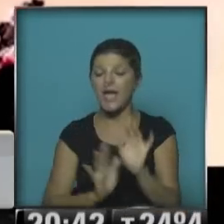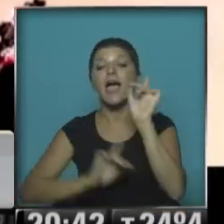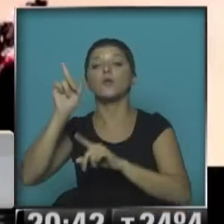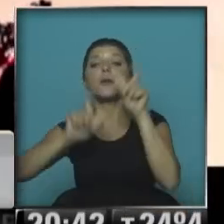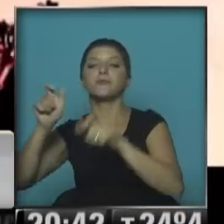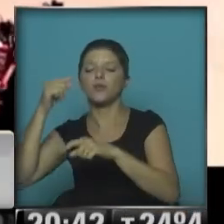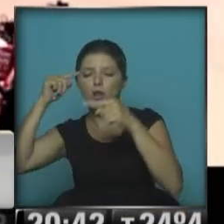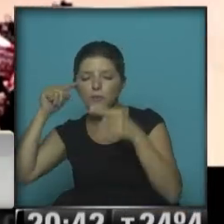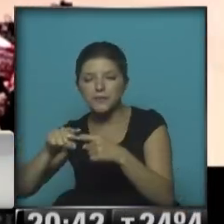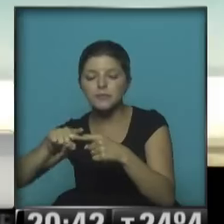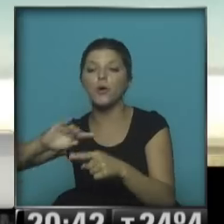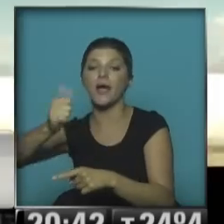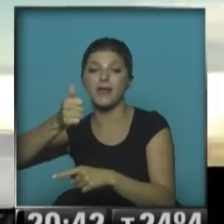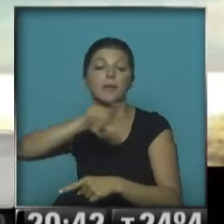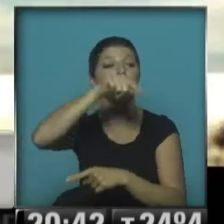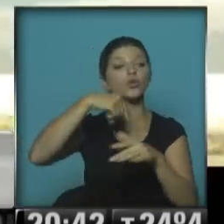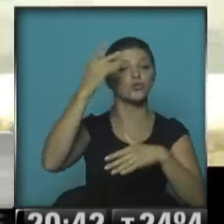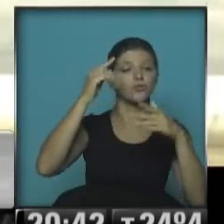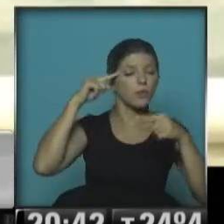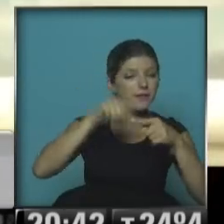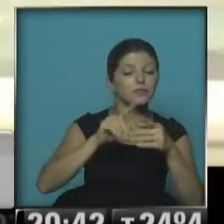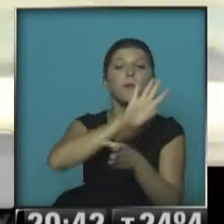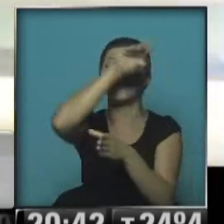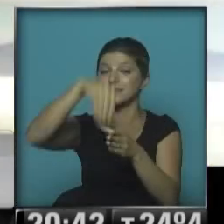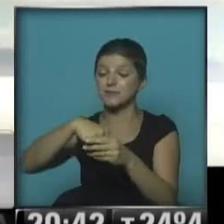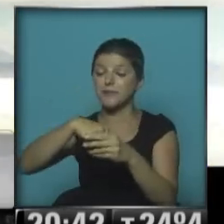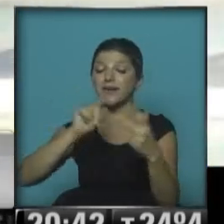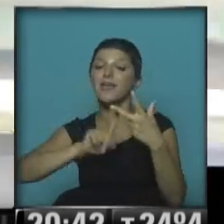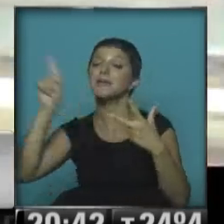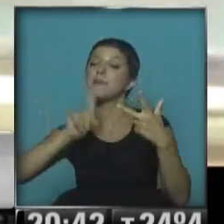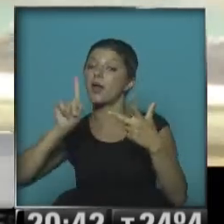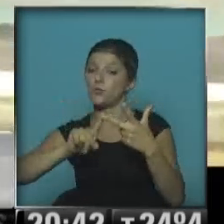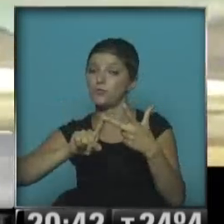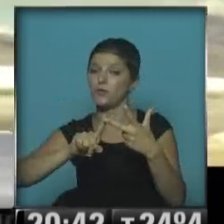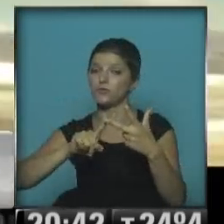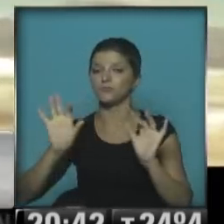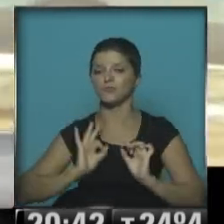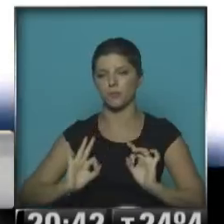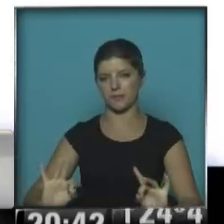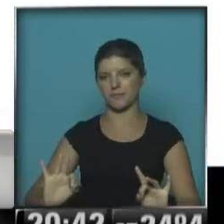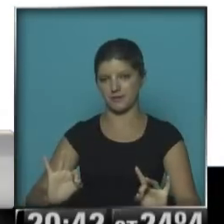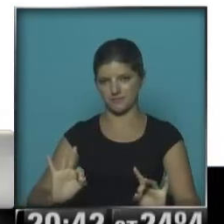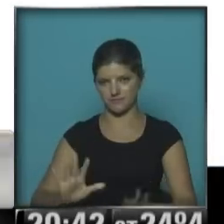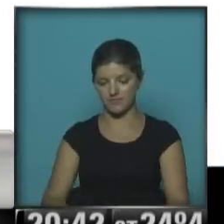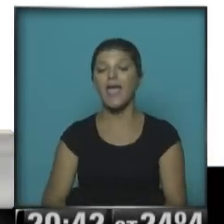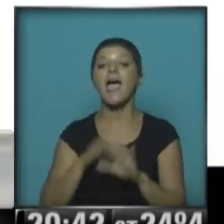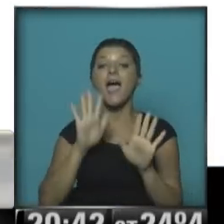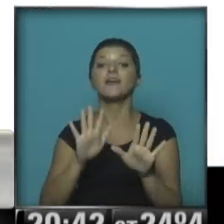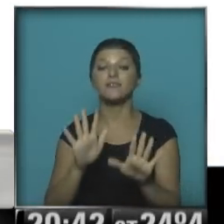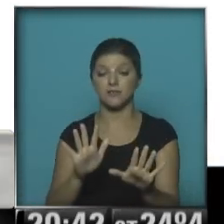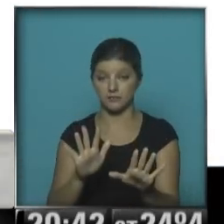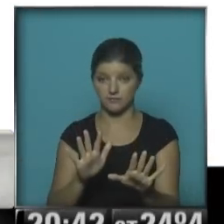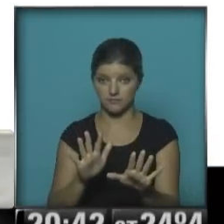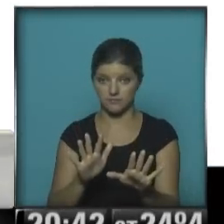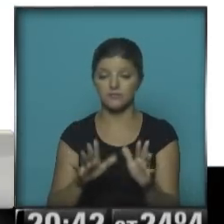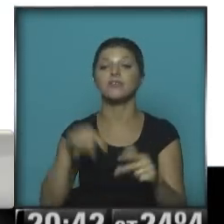el objetivo es ganar, para otros participar y para algunos también sobrevivir. De esta manera, el